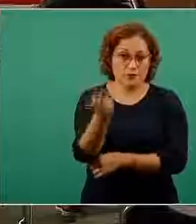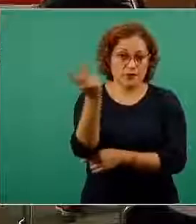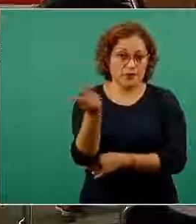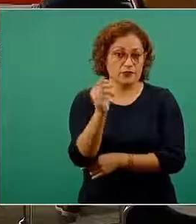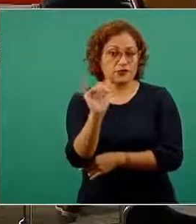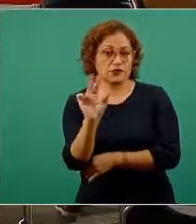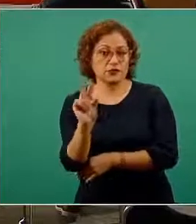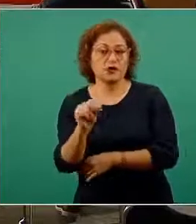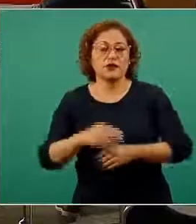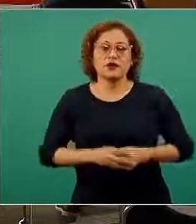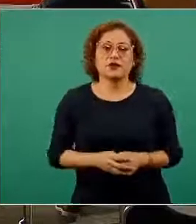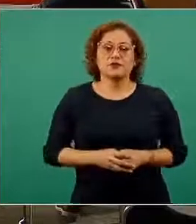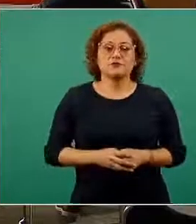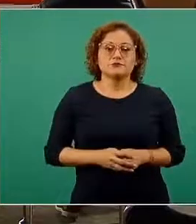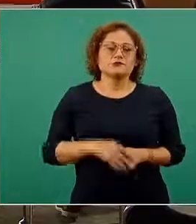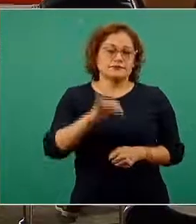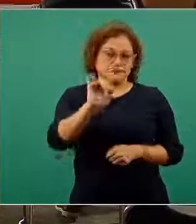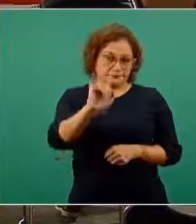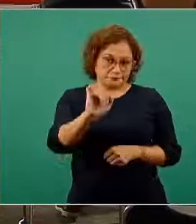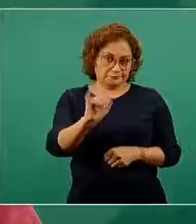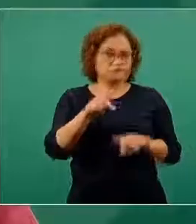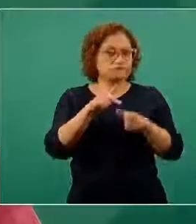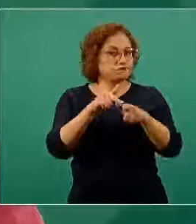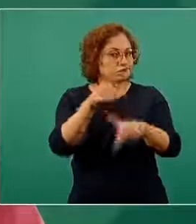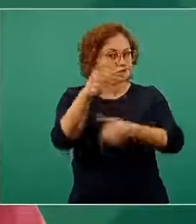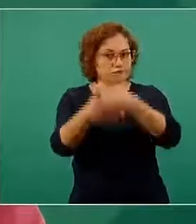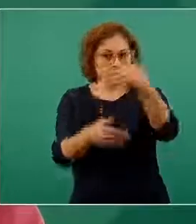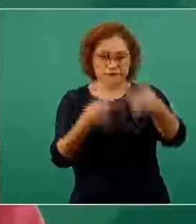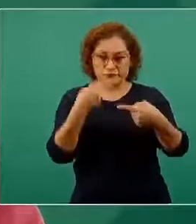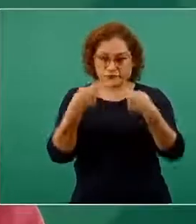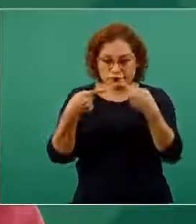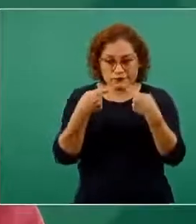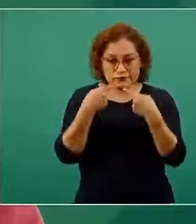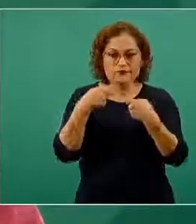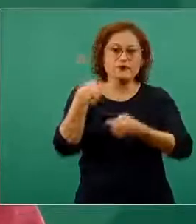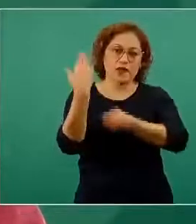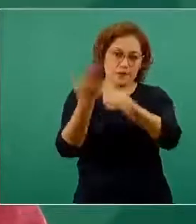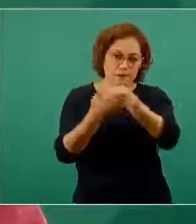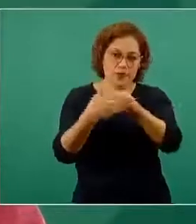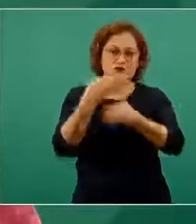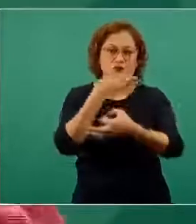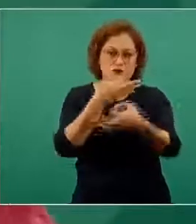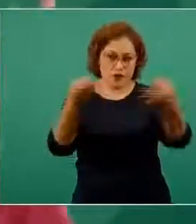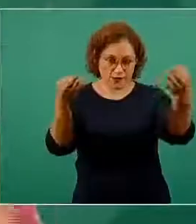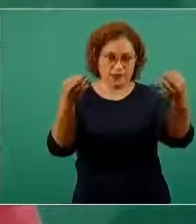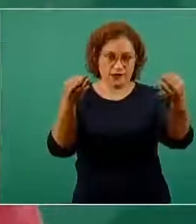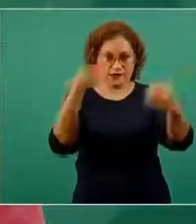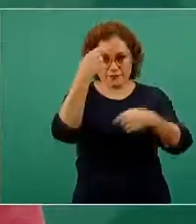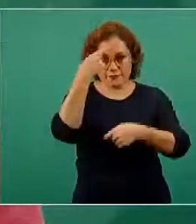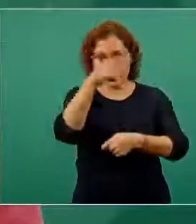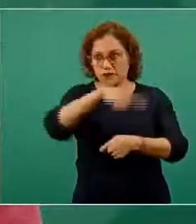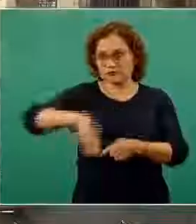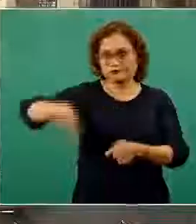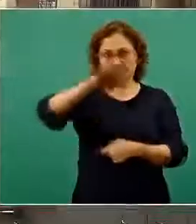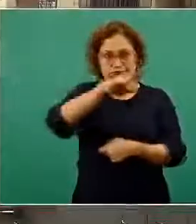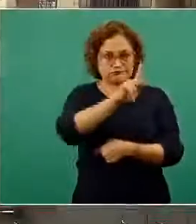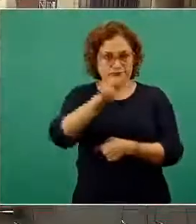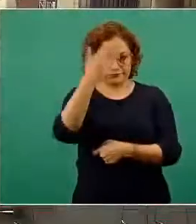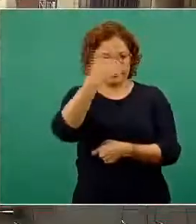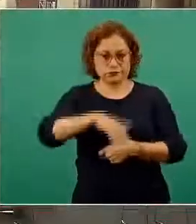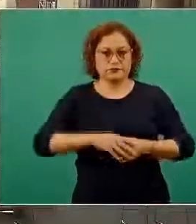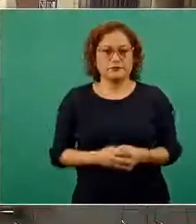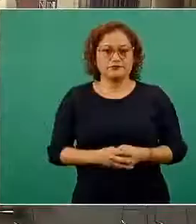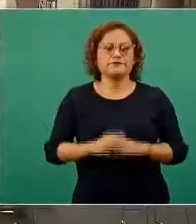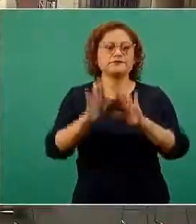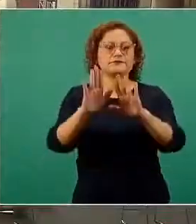va a funcionar? Se está organizando todavía y lo vamos a anunciar próximamente. Sí. Gracias, para que haya conocimiento de la situación. Y